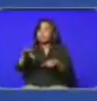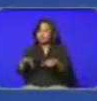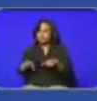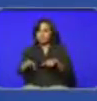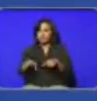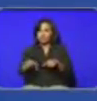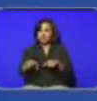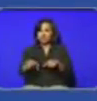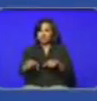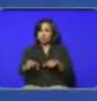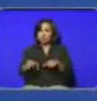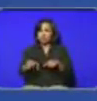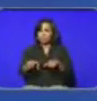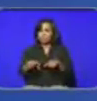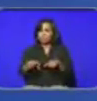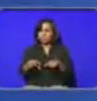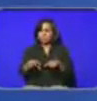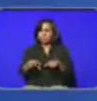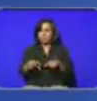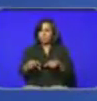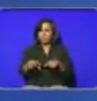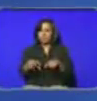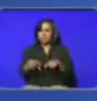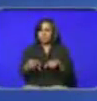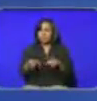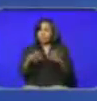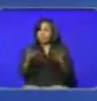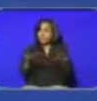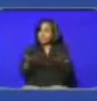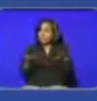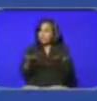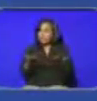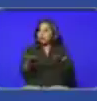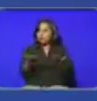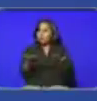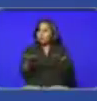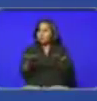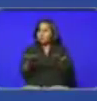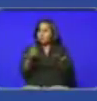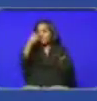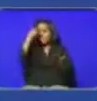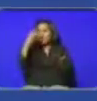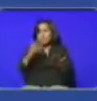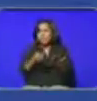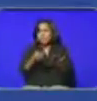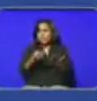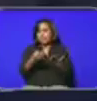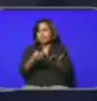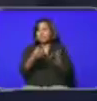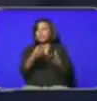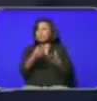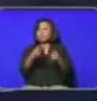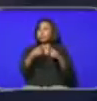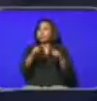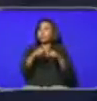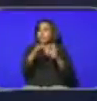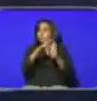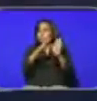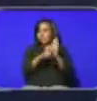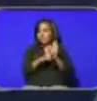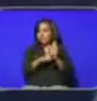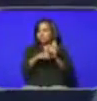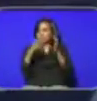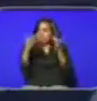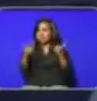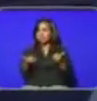de esas decisiones que se tomen acerca de las políticas de los institutos. Bien, ya se nos pasó el año para